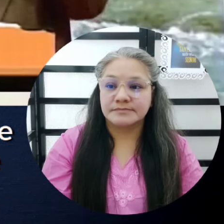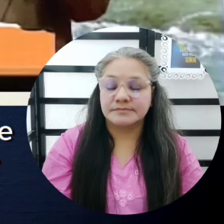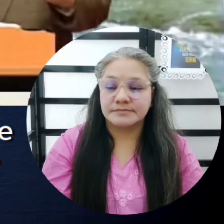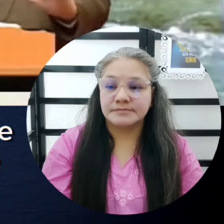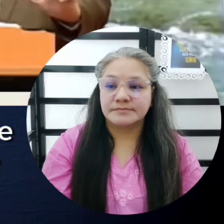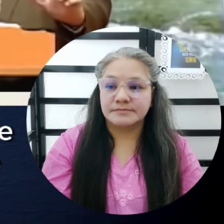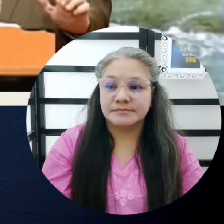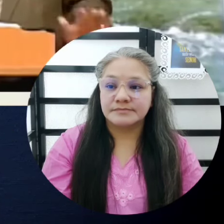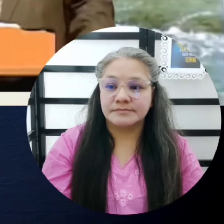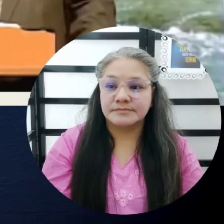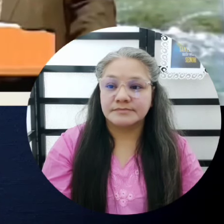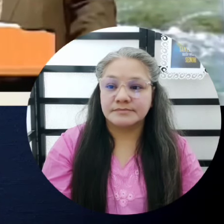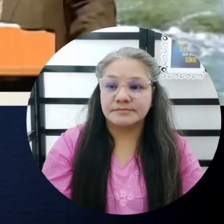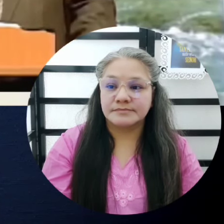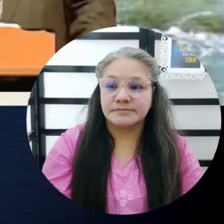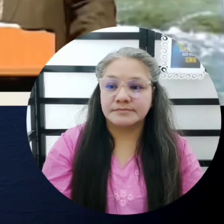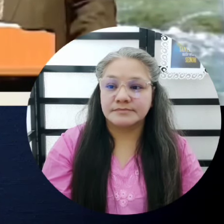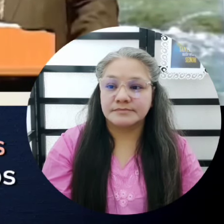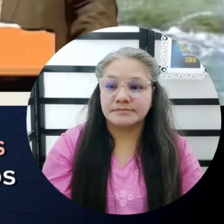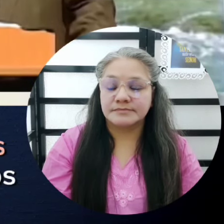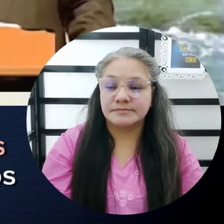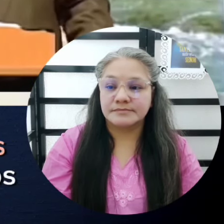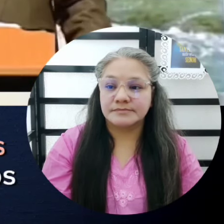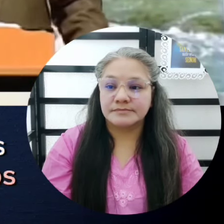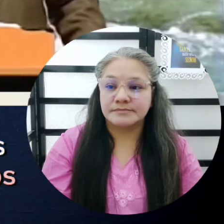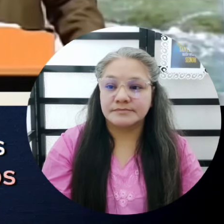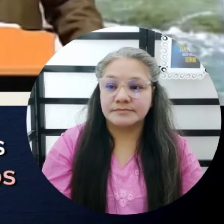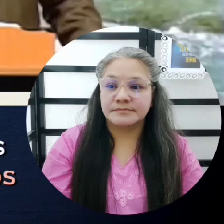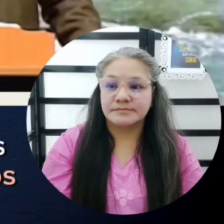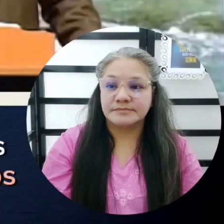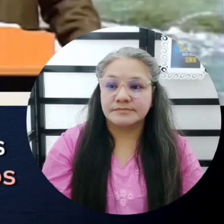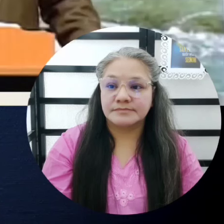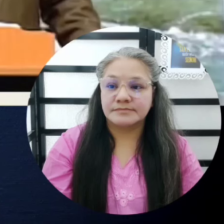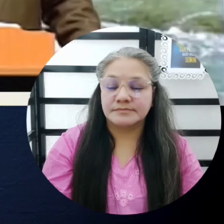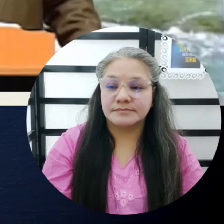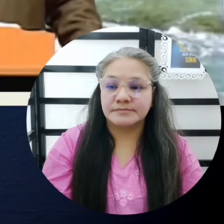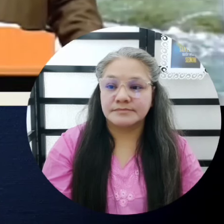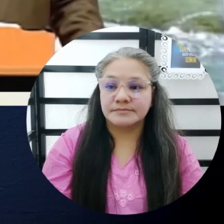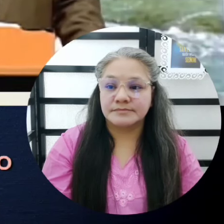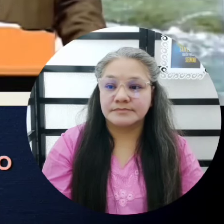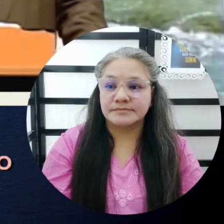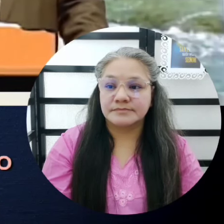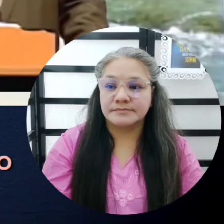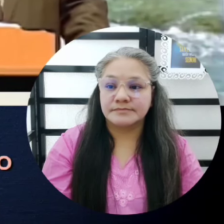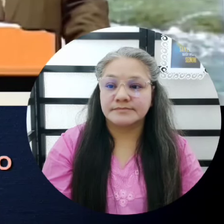de esposo, de hijo, de trabajos, de negocios.